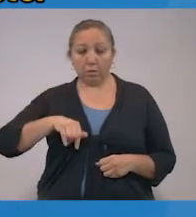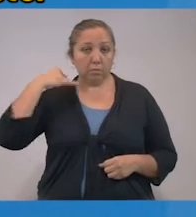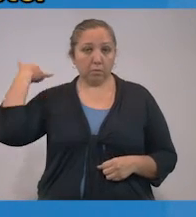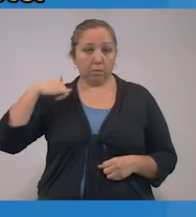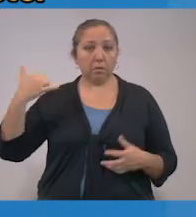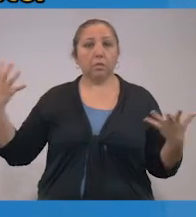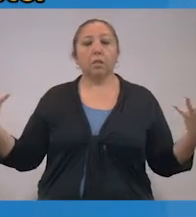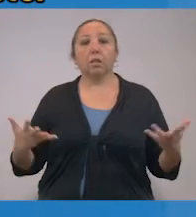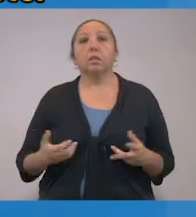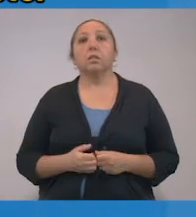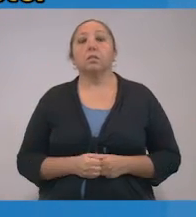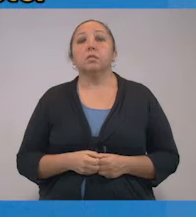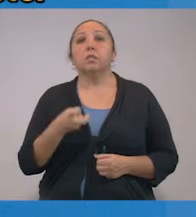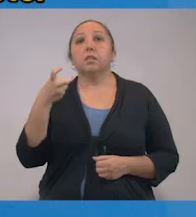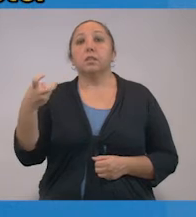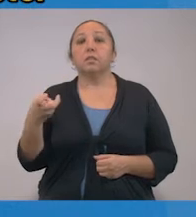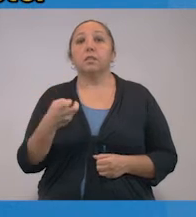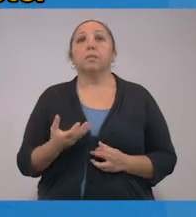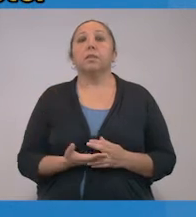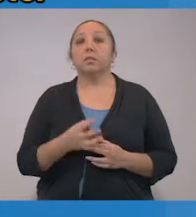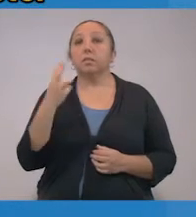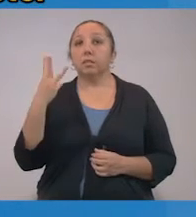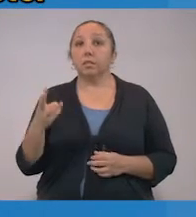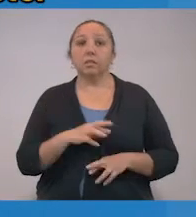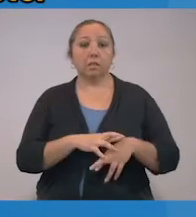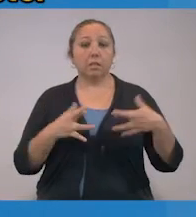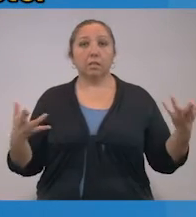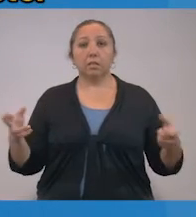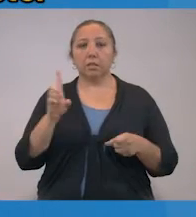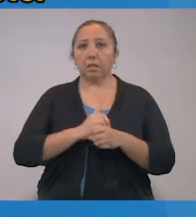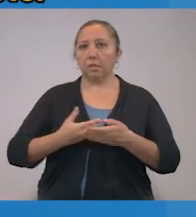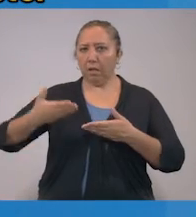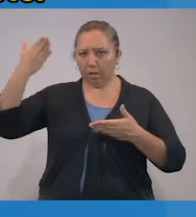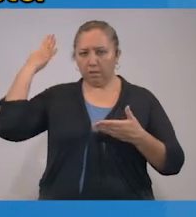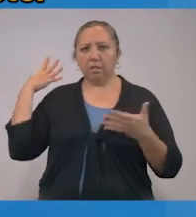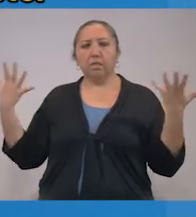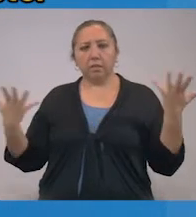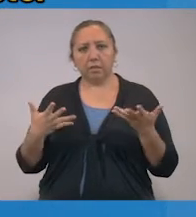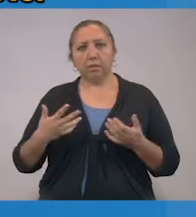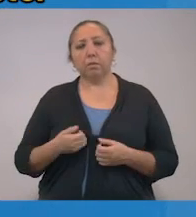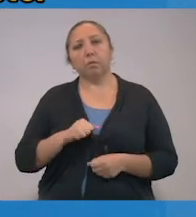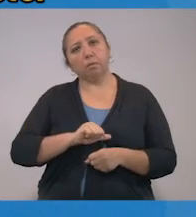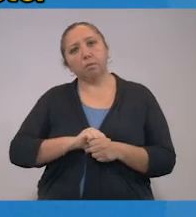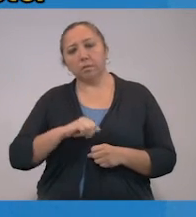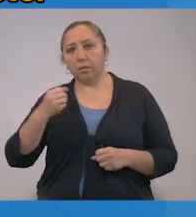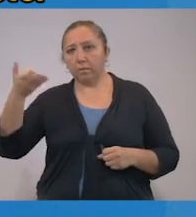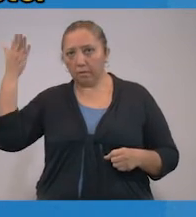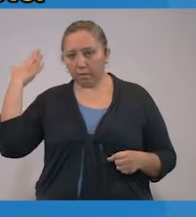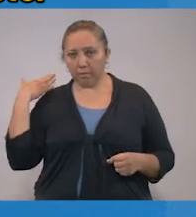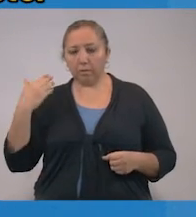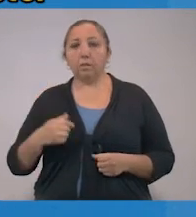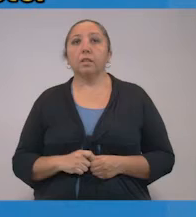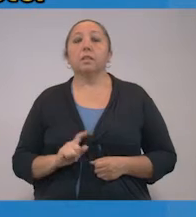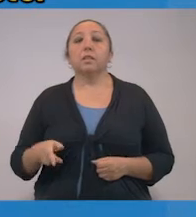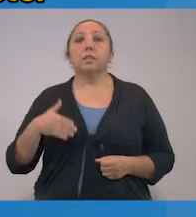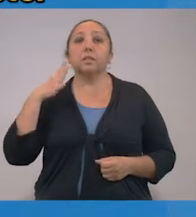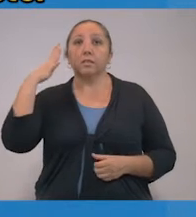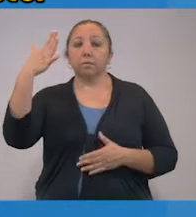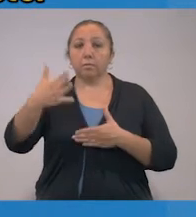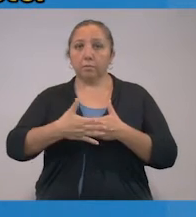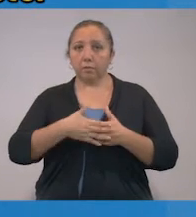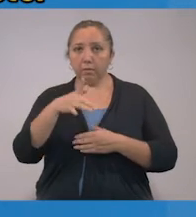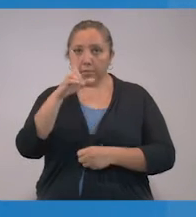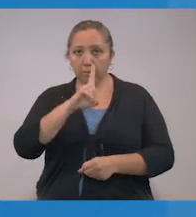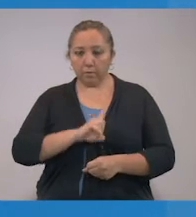diversas acciones correspondientes a esta fase se realizan desde hace días, algunas desde hace semanas y otras serán aplicadas en los